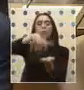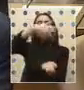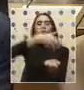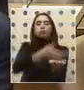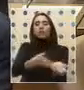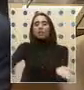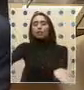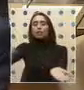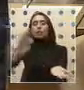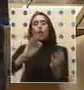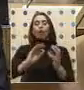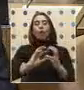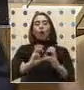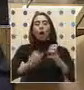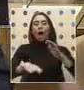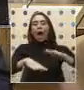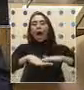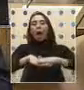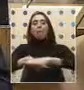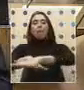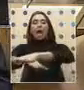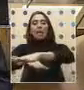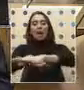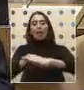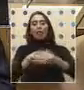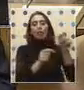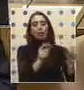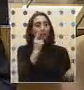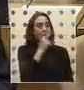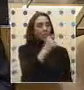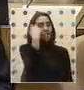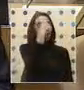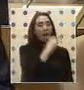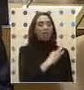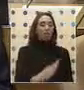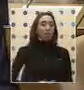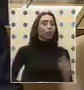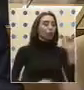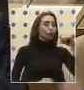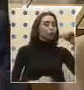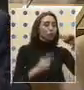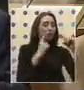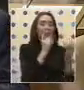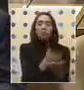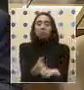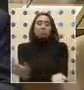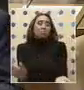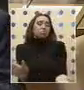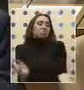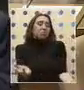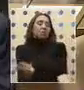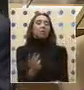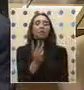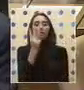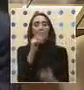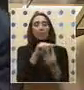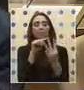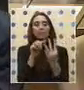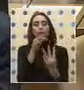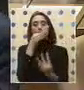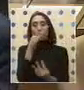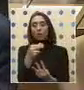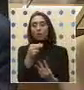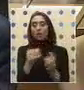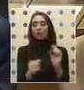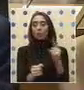como le gustaría a algunos de los diputados que en este minuto asiente. Y por lo tanto quiero hacer tres comentarios. El primero de ellos